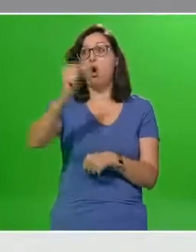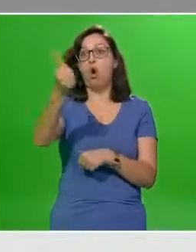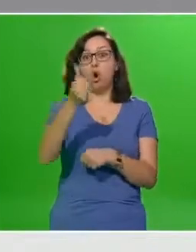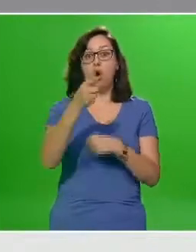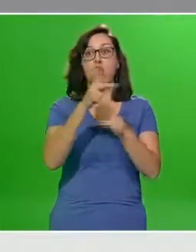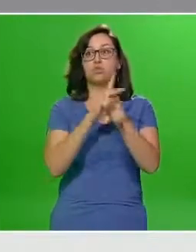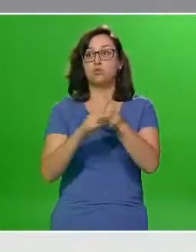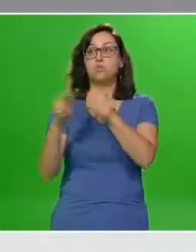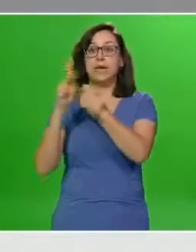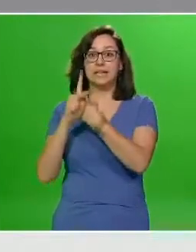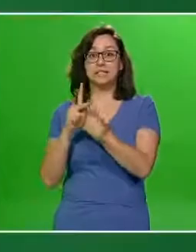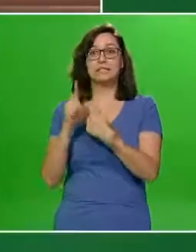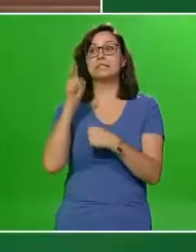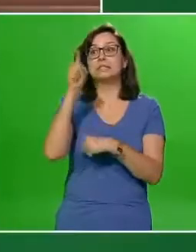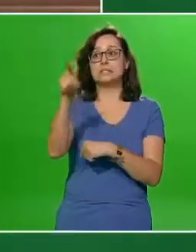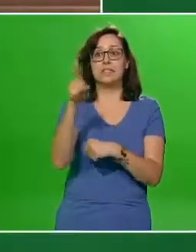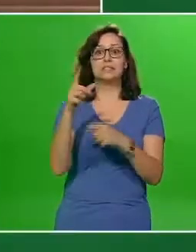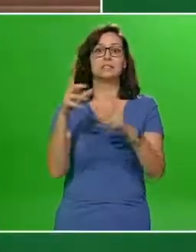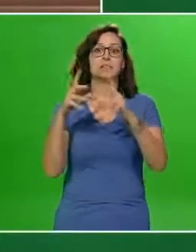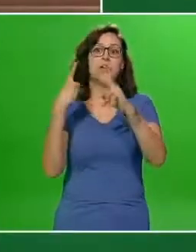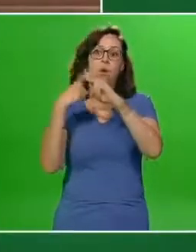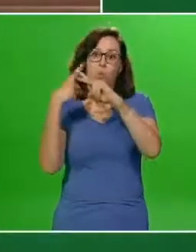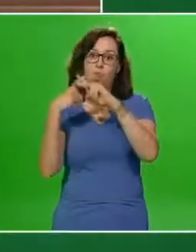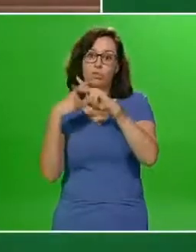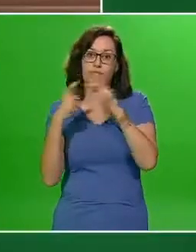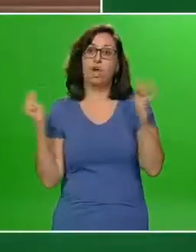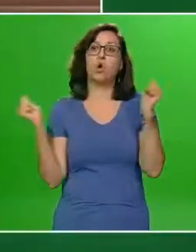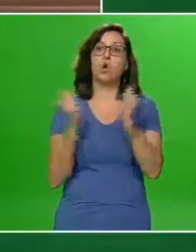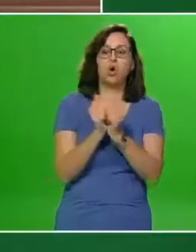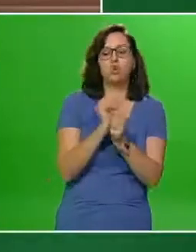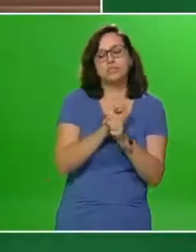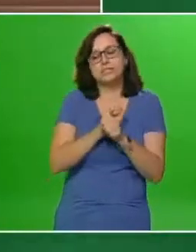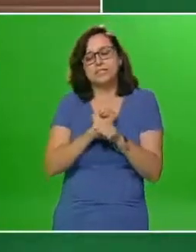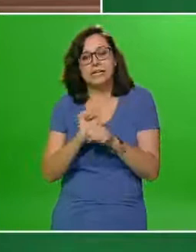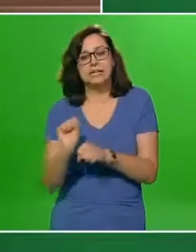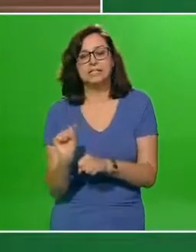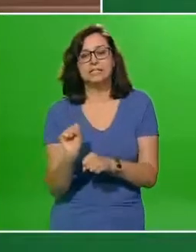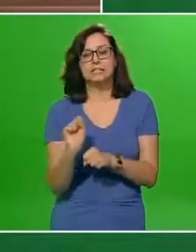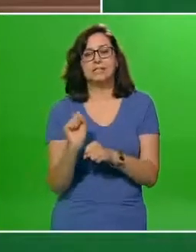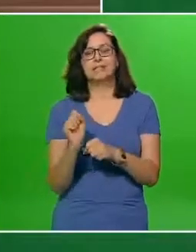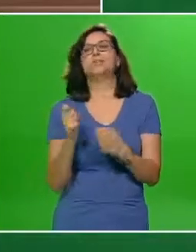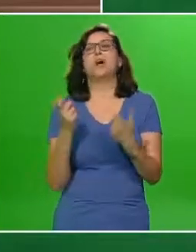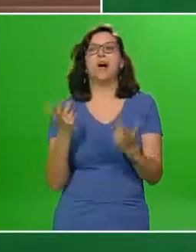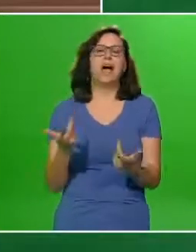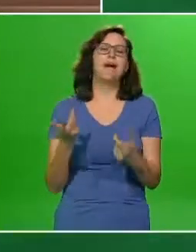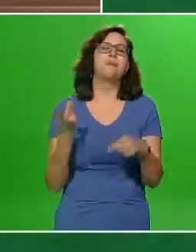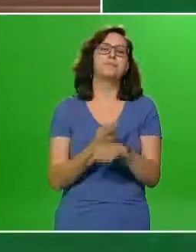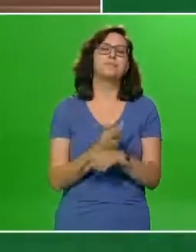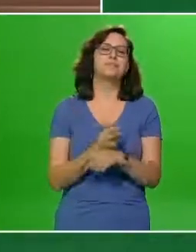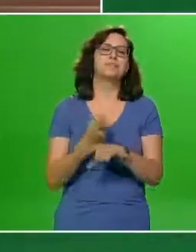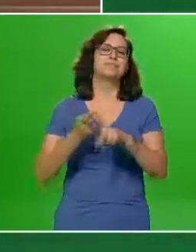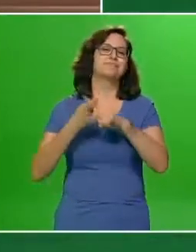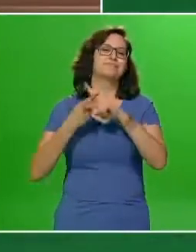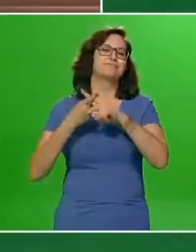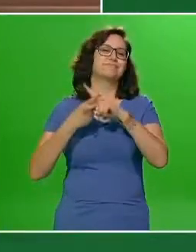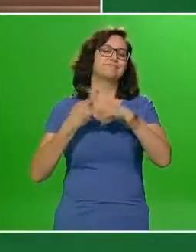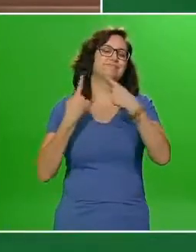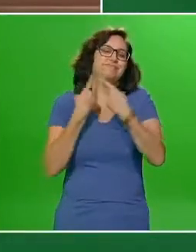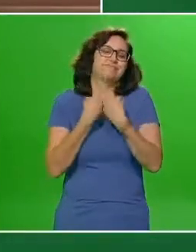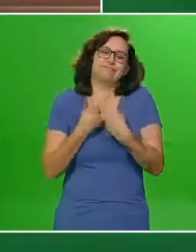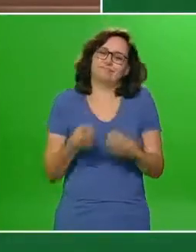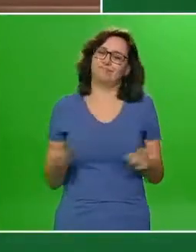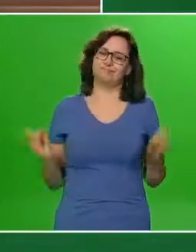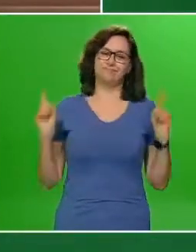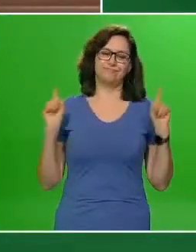los asintomáticos o también se consideran cuadros muy leves de infección, este porcentaje de letalidad puede